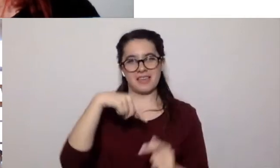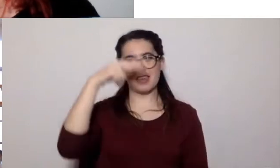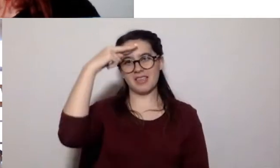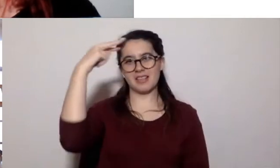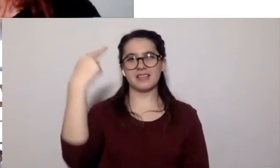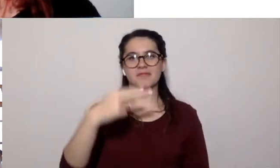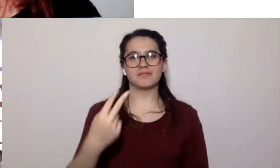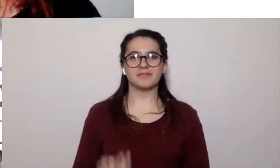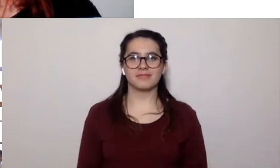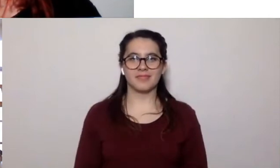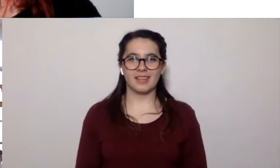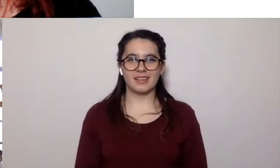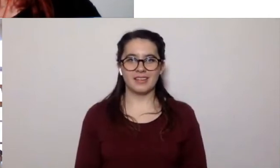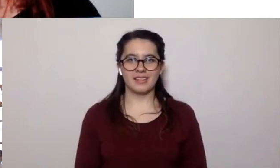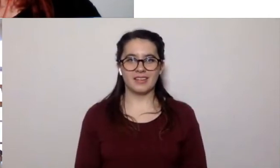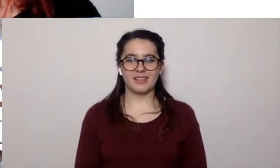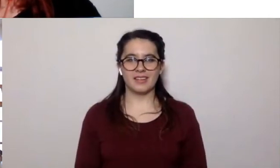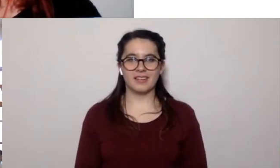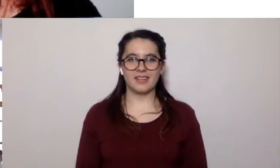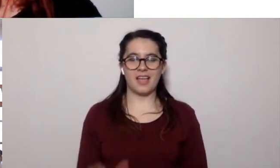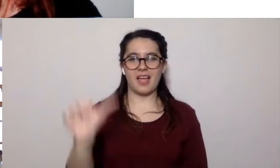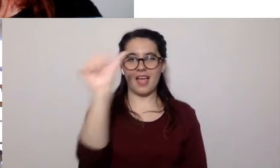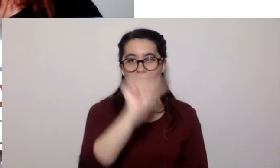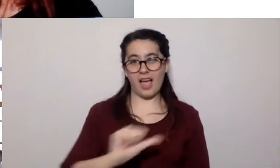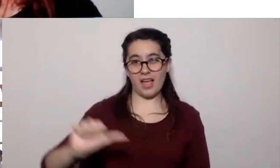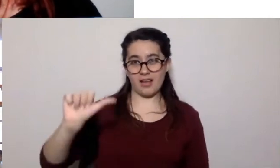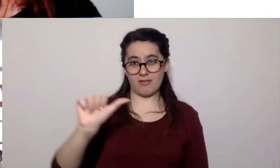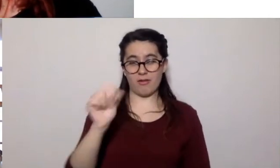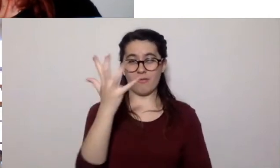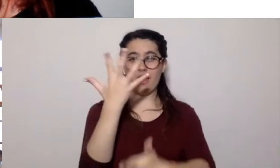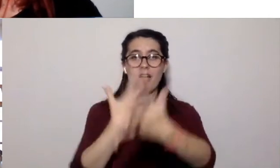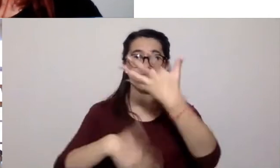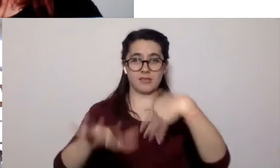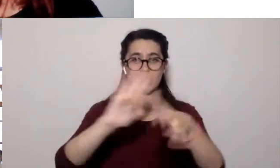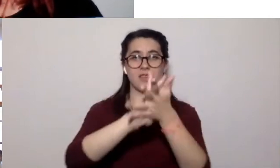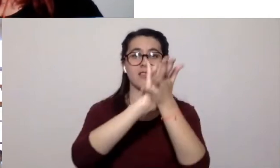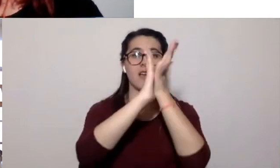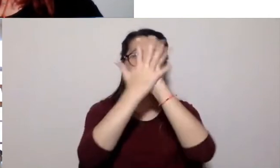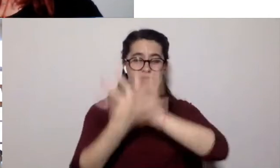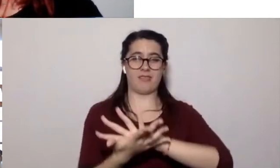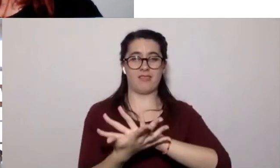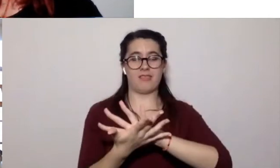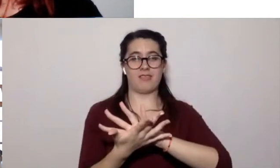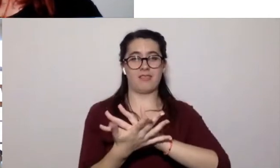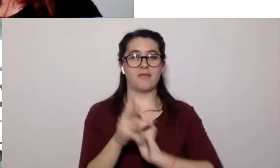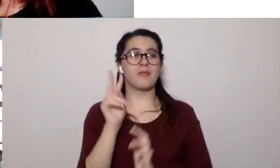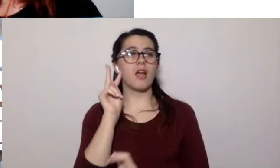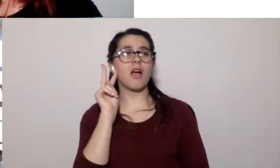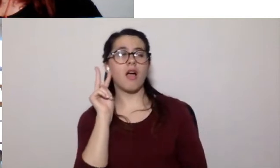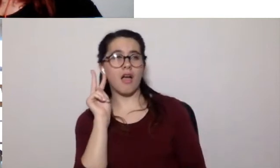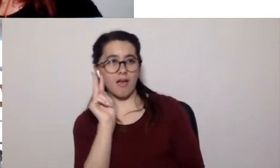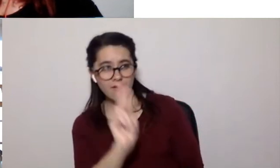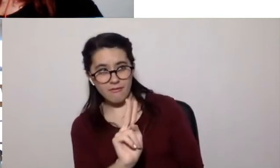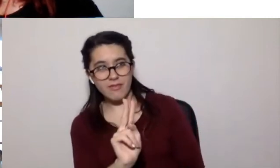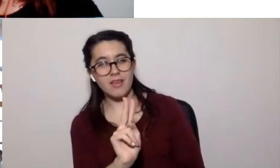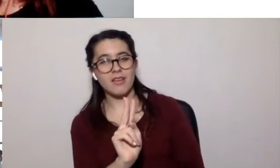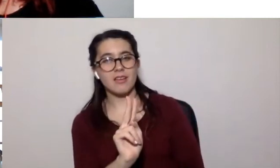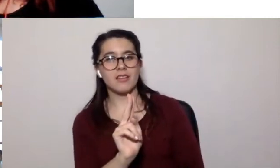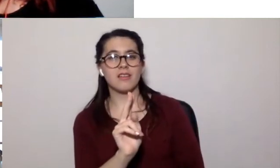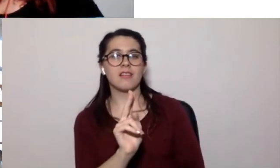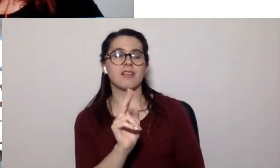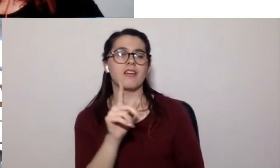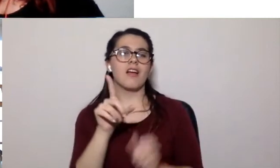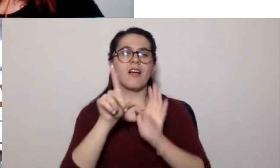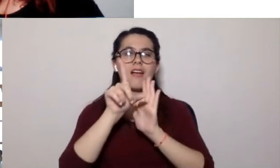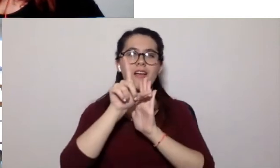que arroba seña cadabra, ahí pueden meterse en Instagram o